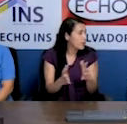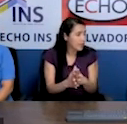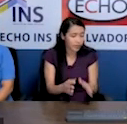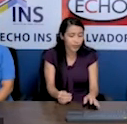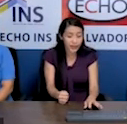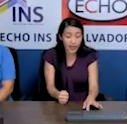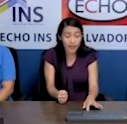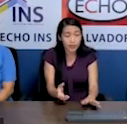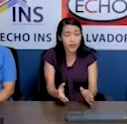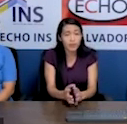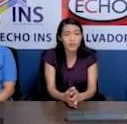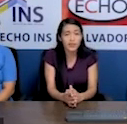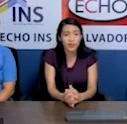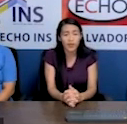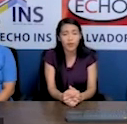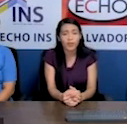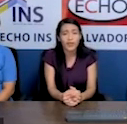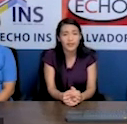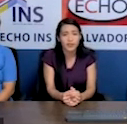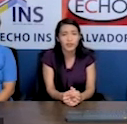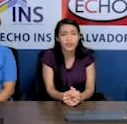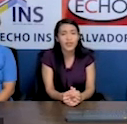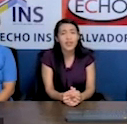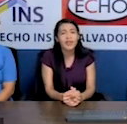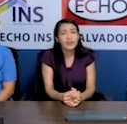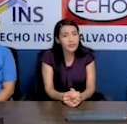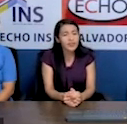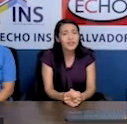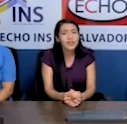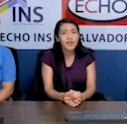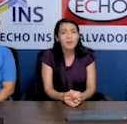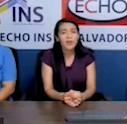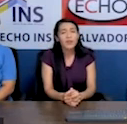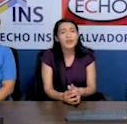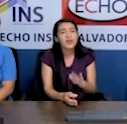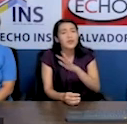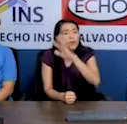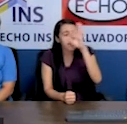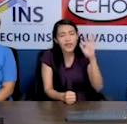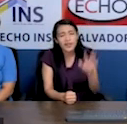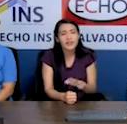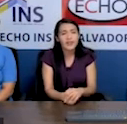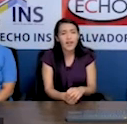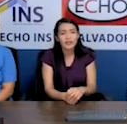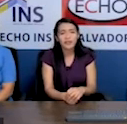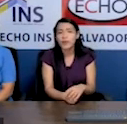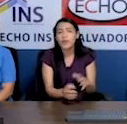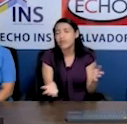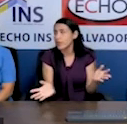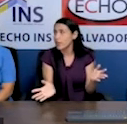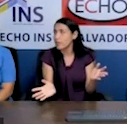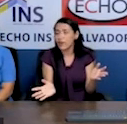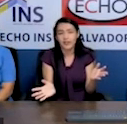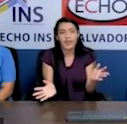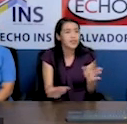que es el mayor reto, ¿verdad? Y es una premisa de cuidados paliativos. Entonces, para poder dar un abordaje integral, nos